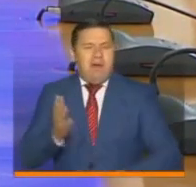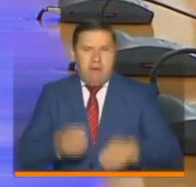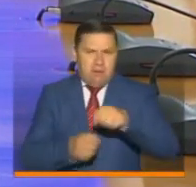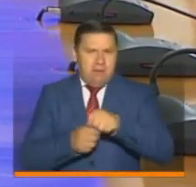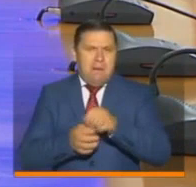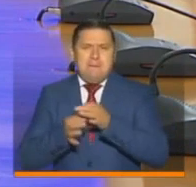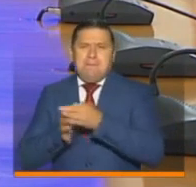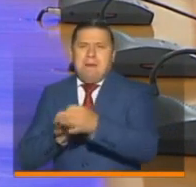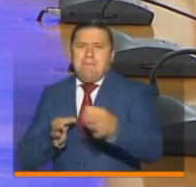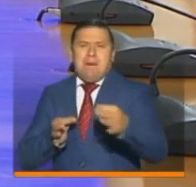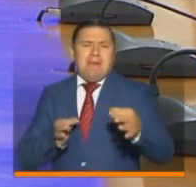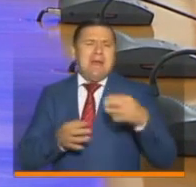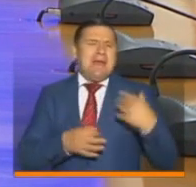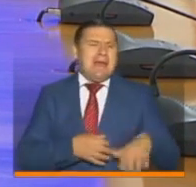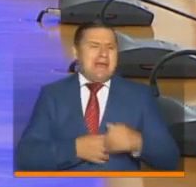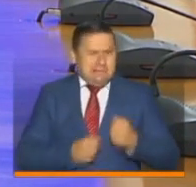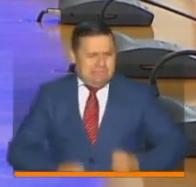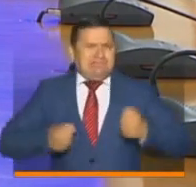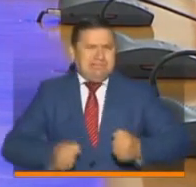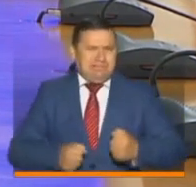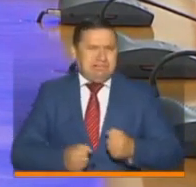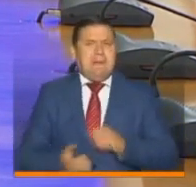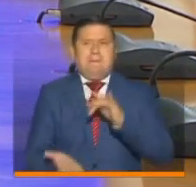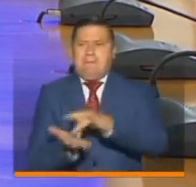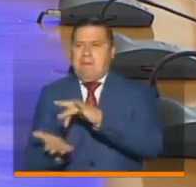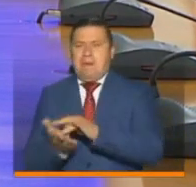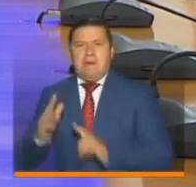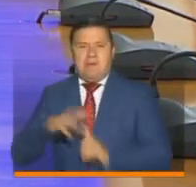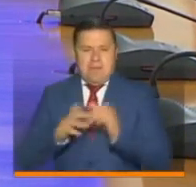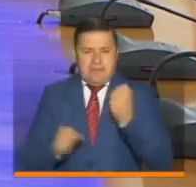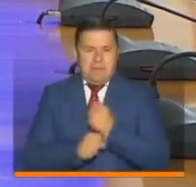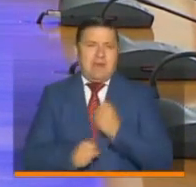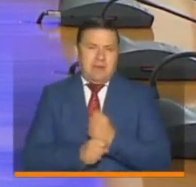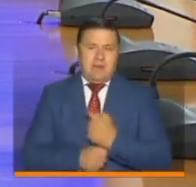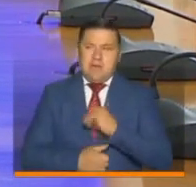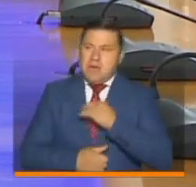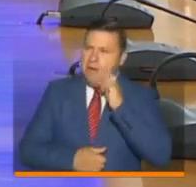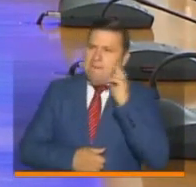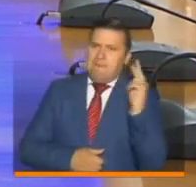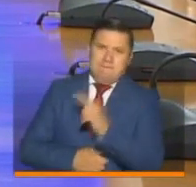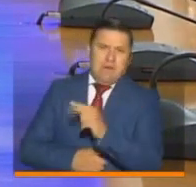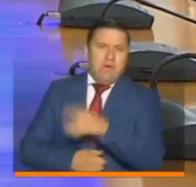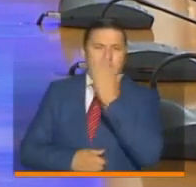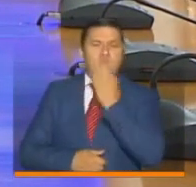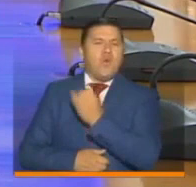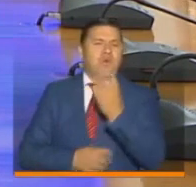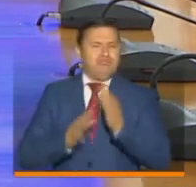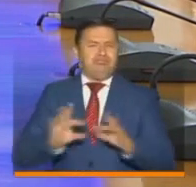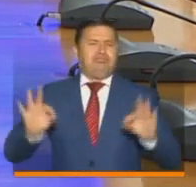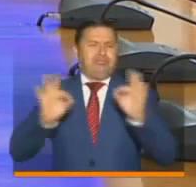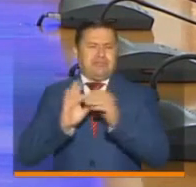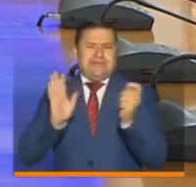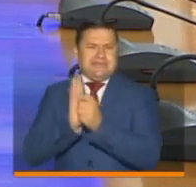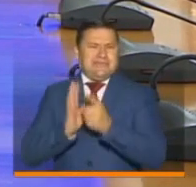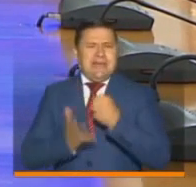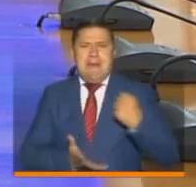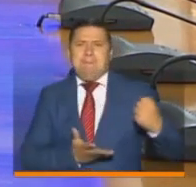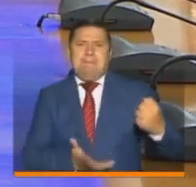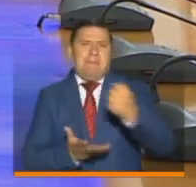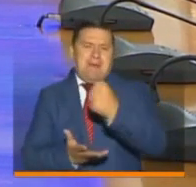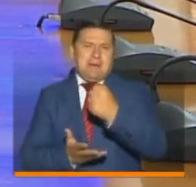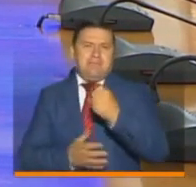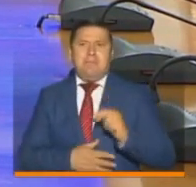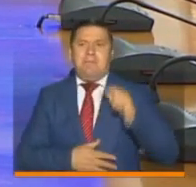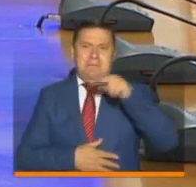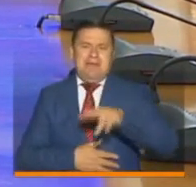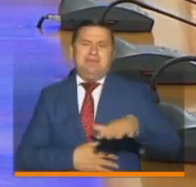llegar a los lugares más apartados del país, llegar para generar empleo, como lo hemos visto además con este número tan significativo de inversión en